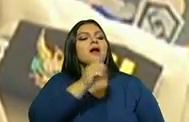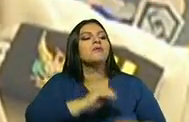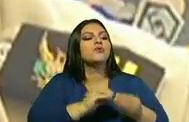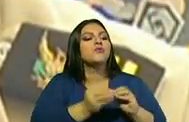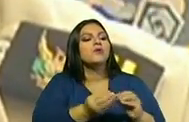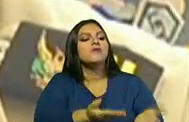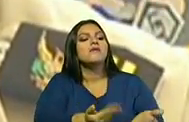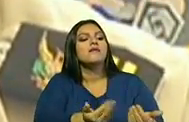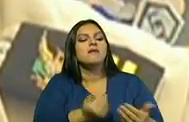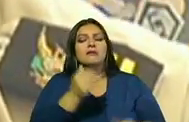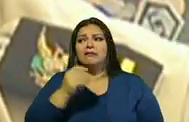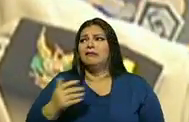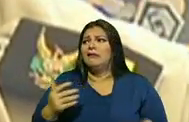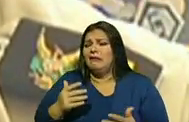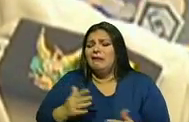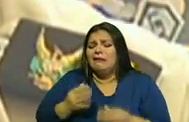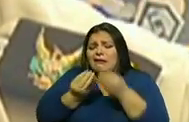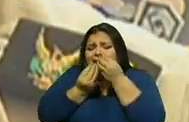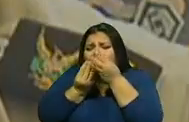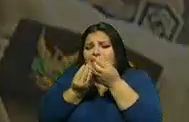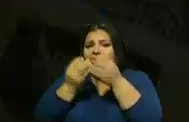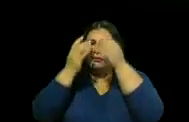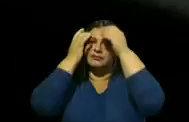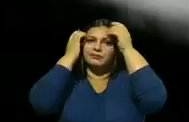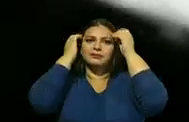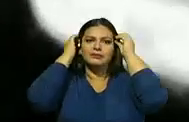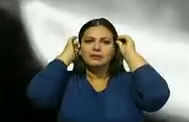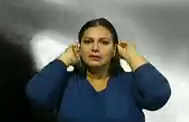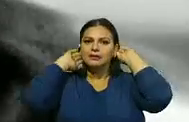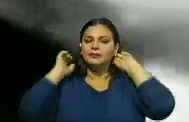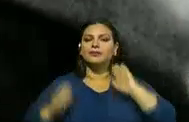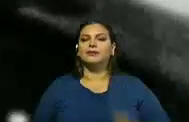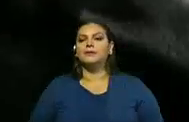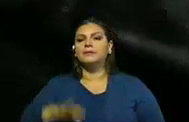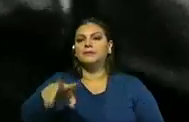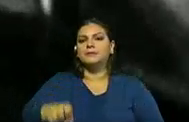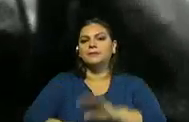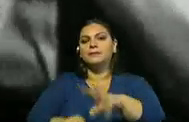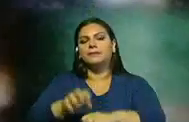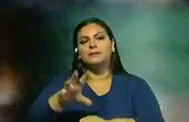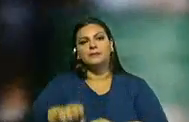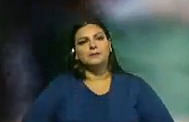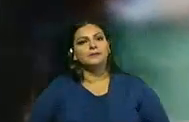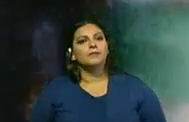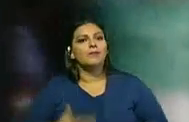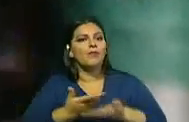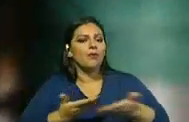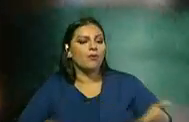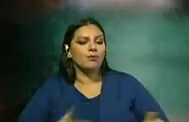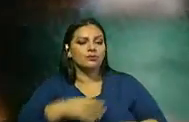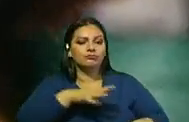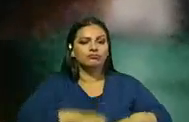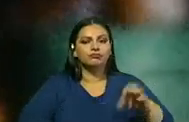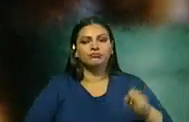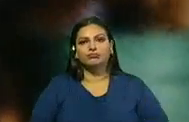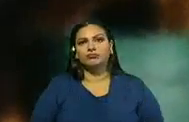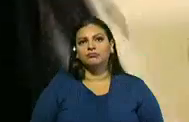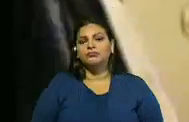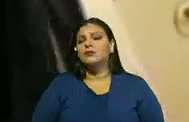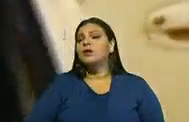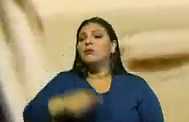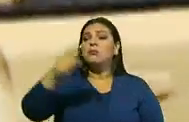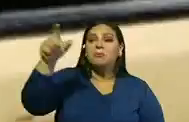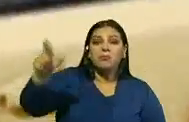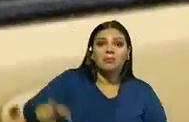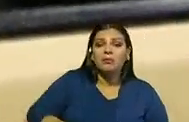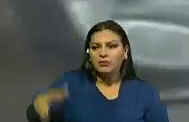las prendas, las tablets, que han sido sustraídos a la víctima. Por eso da recomendaciones a la ciudadanía. Tomar taxis que sean cooperados o tengan